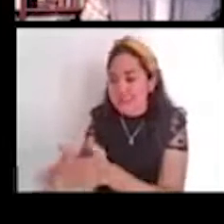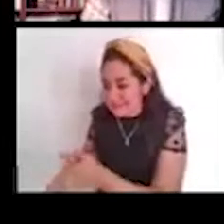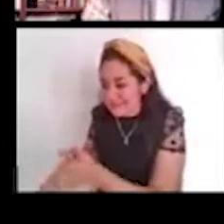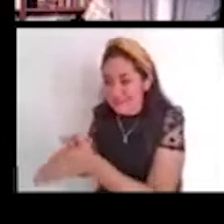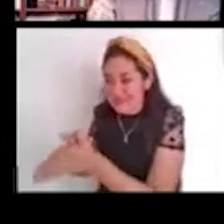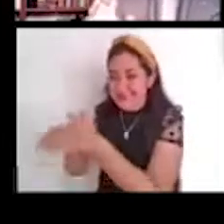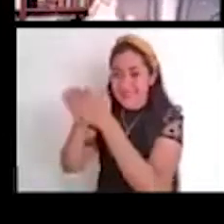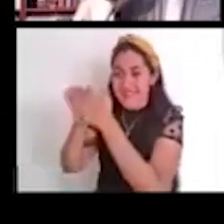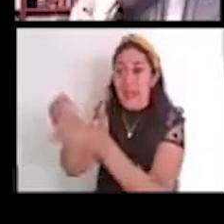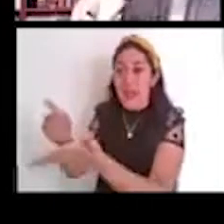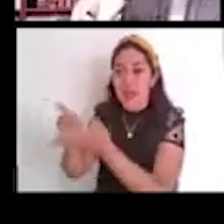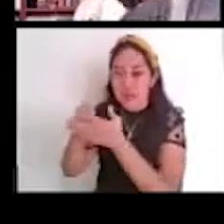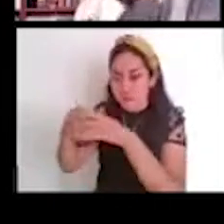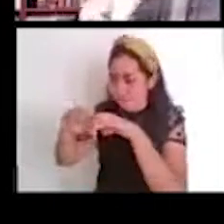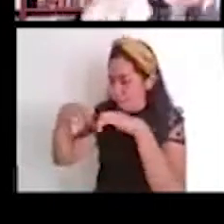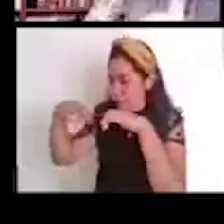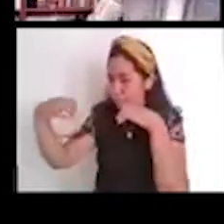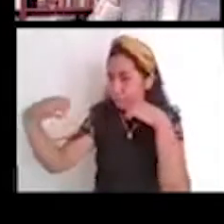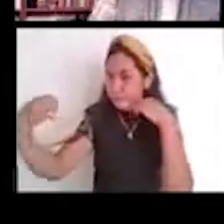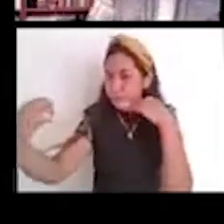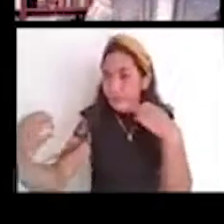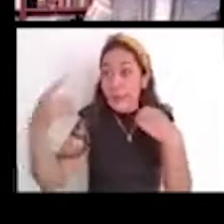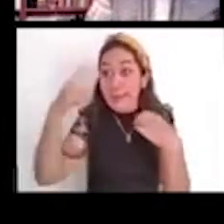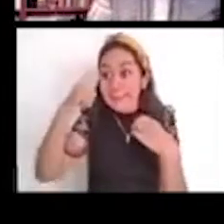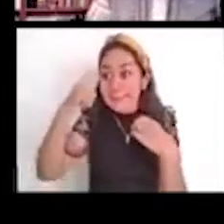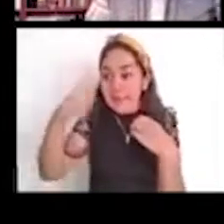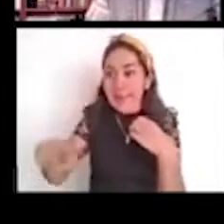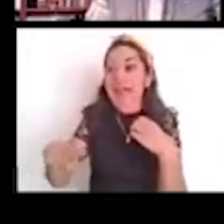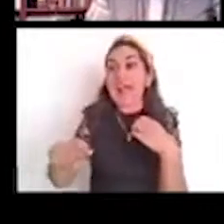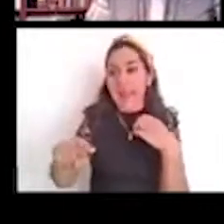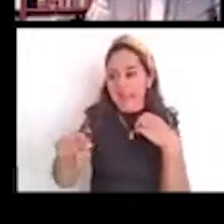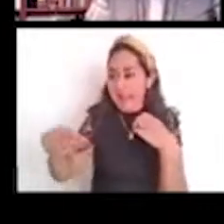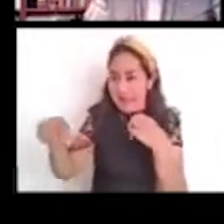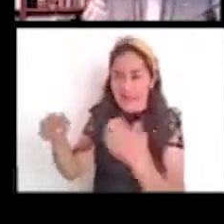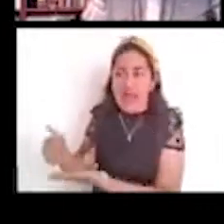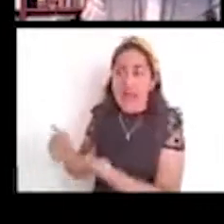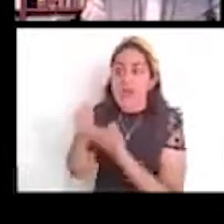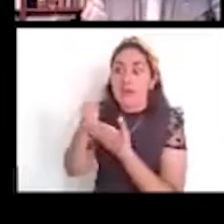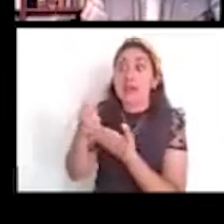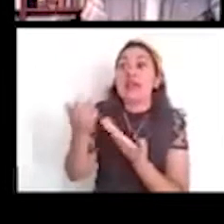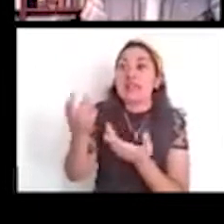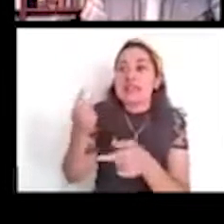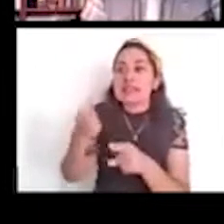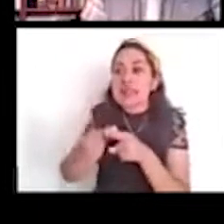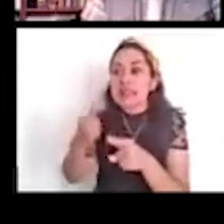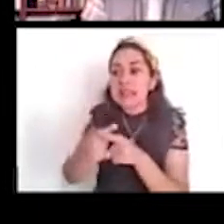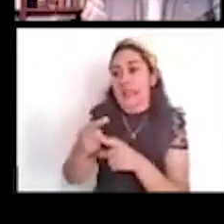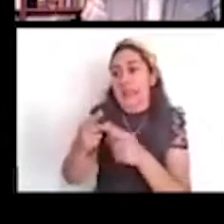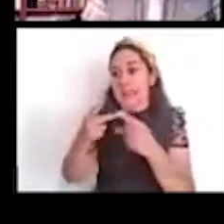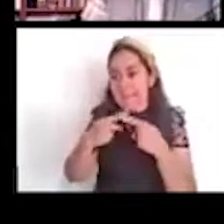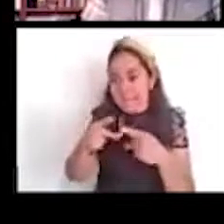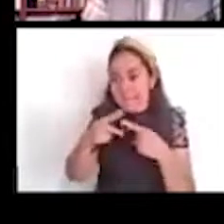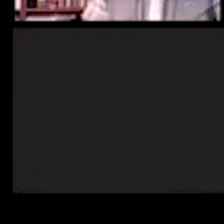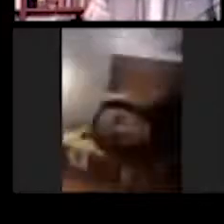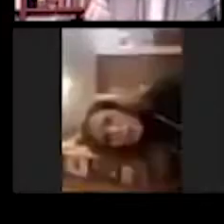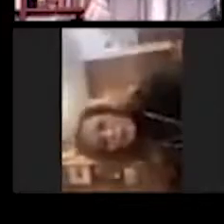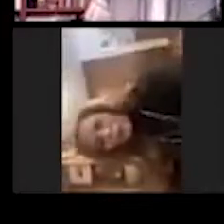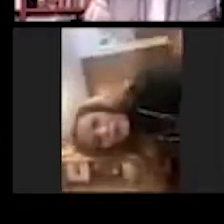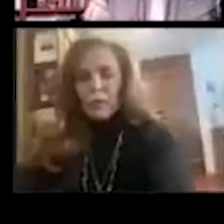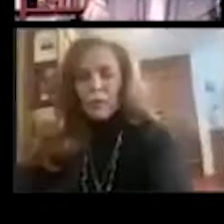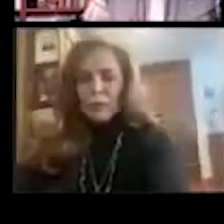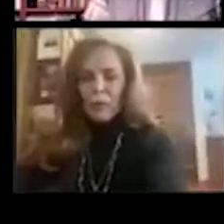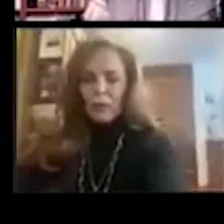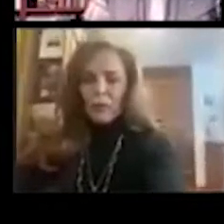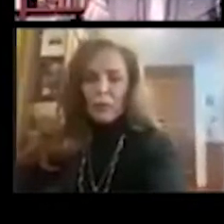estas calzadas, para lo cual fueron aplicados recursos humanos procedentes de los pueblos de las riberas